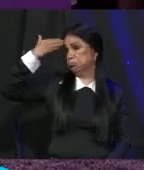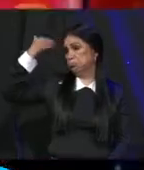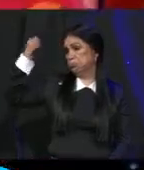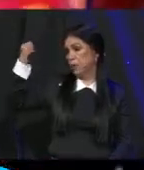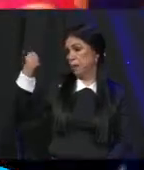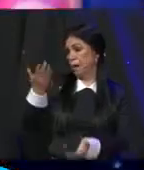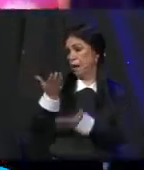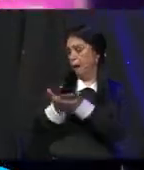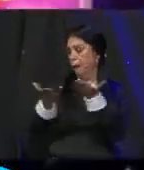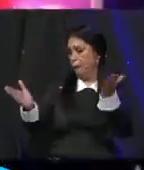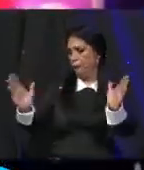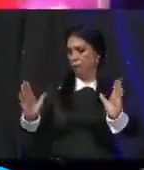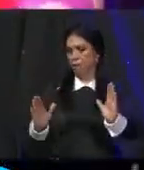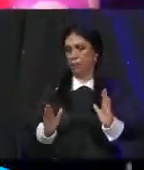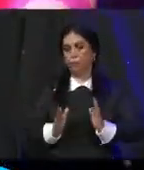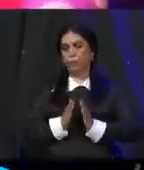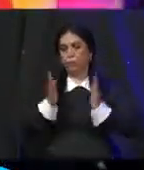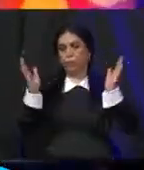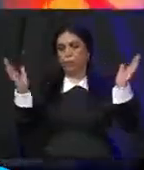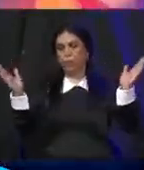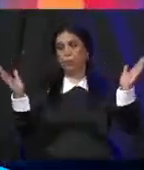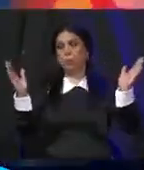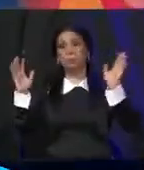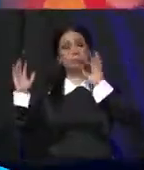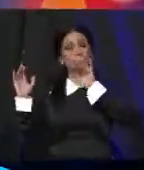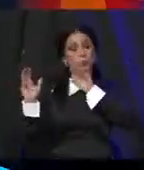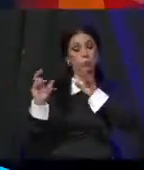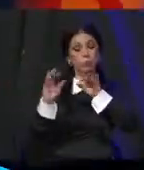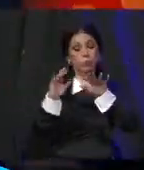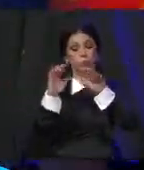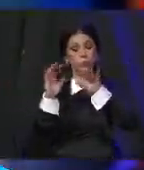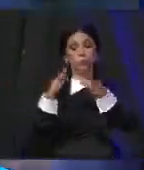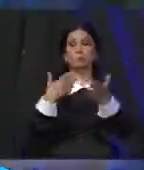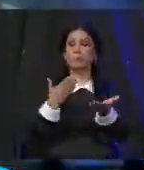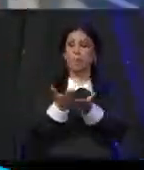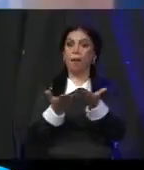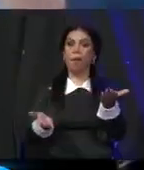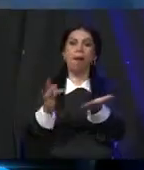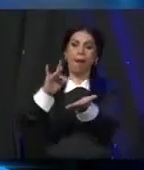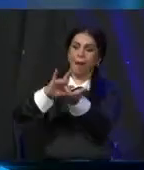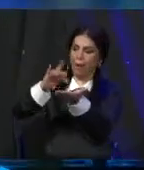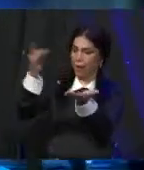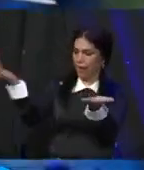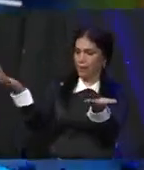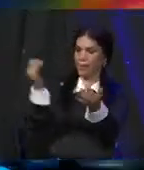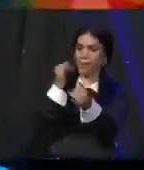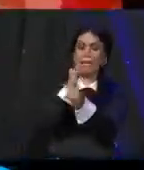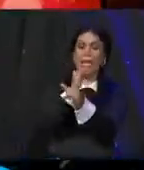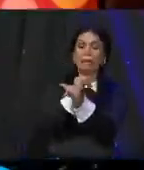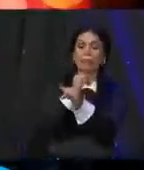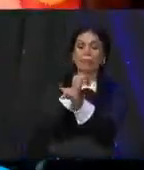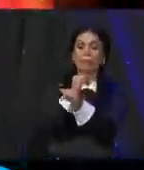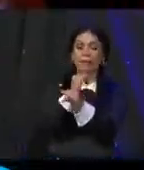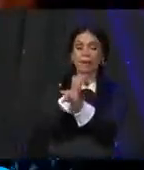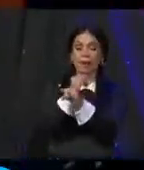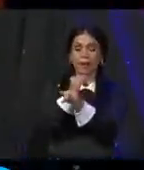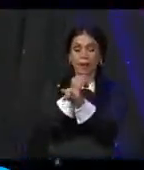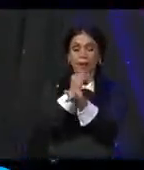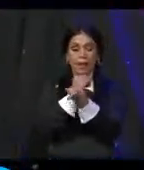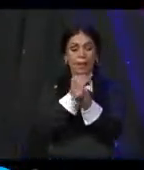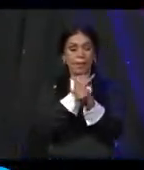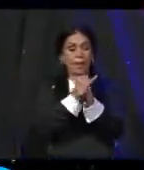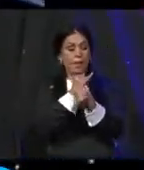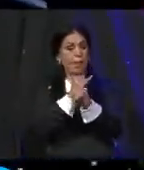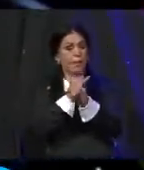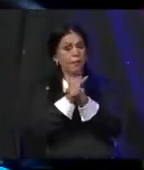momento te aventaste ese brinco, Beli? Es que mira, gracias a las redes sociales, cuando yo abrí mi página de Facebook, es como dices, es una retroalimentación